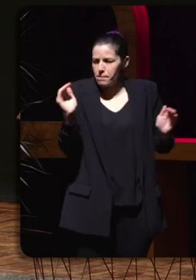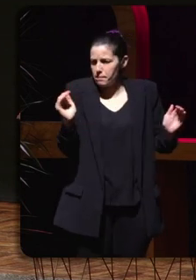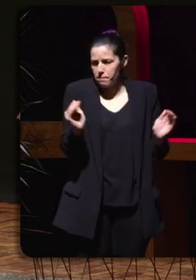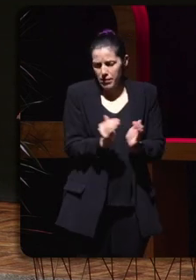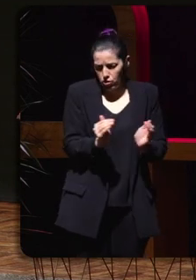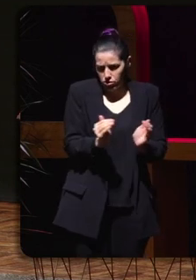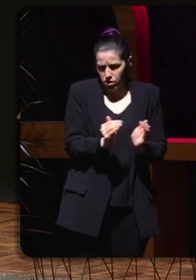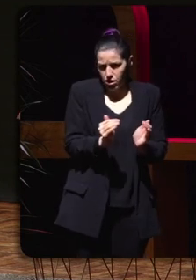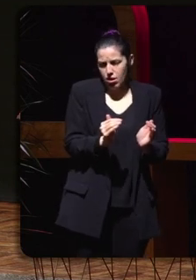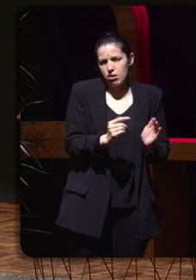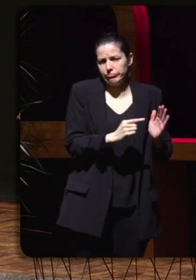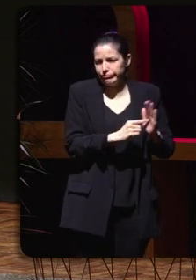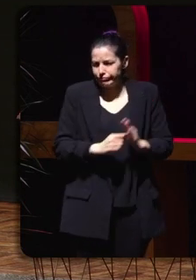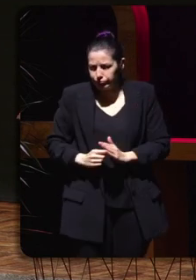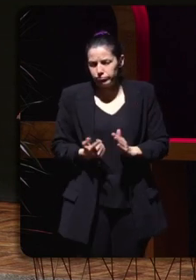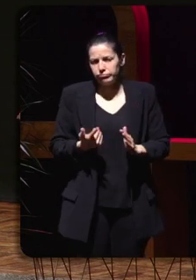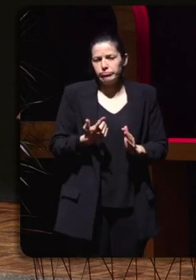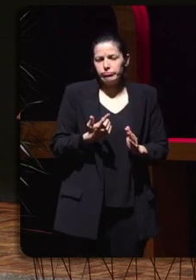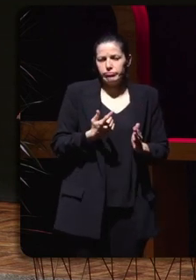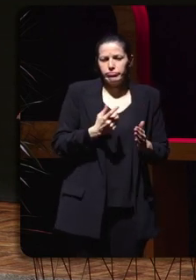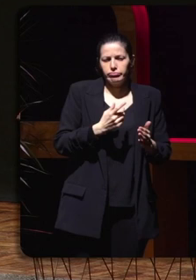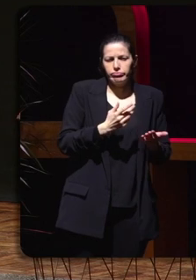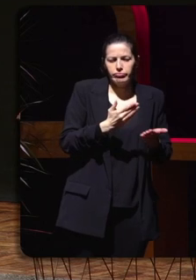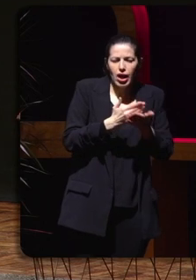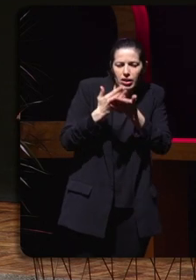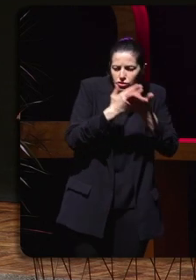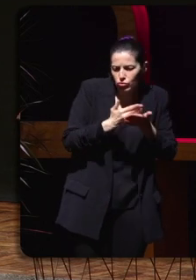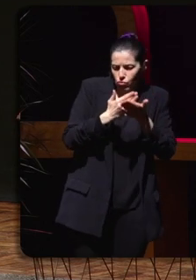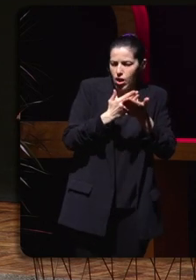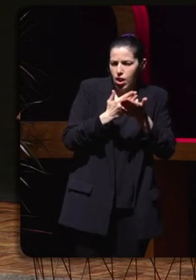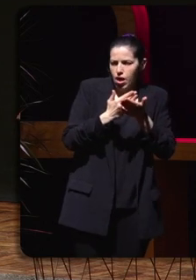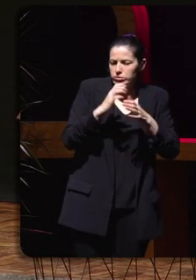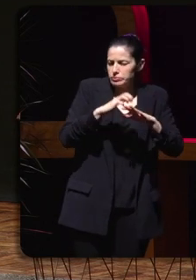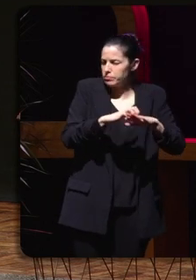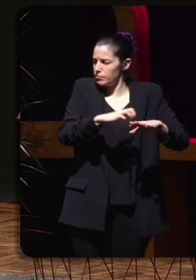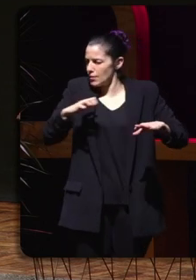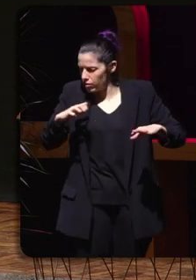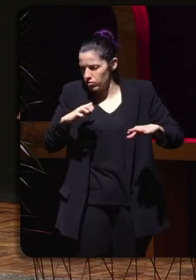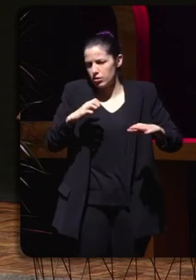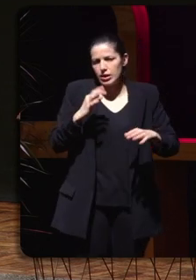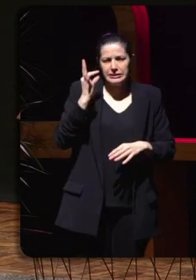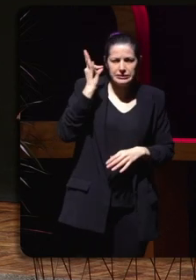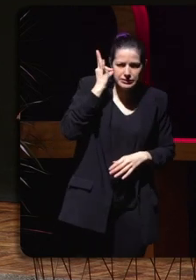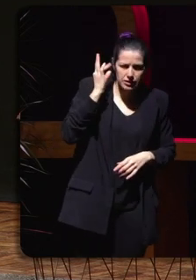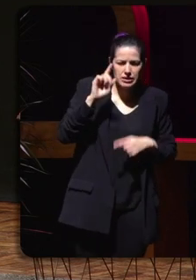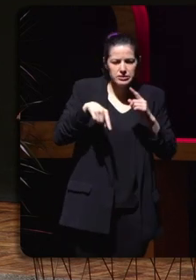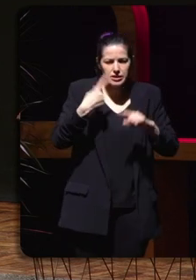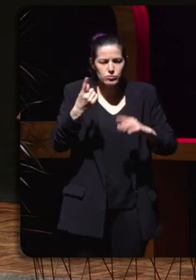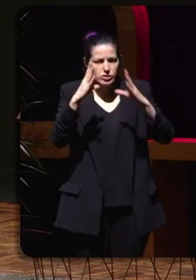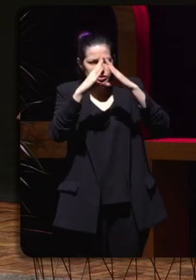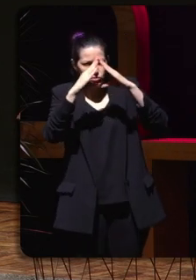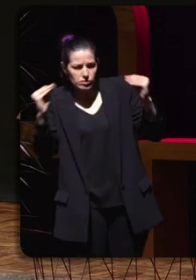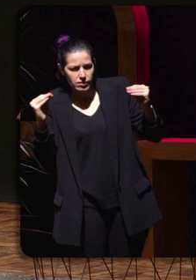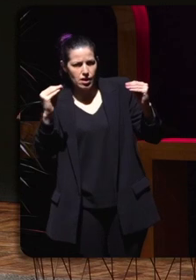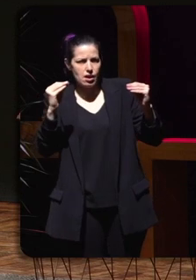el hecho de que las escuelas están llenas de chicas y las escuelas de audiovisuales las facultades